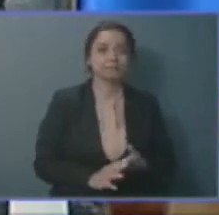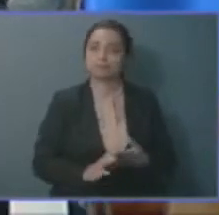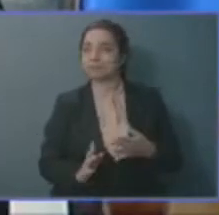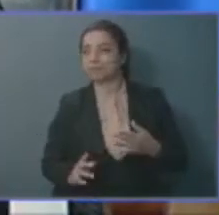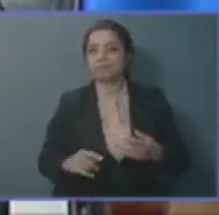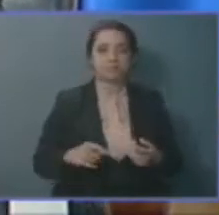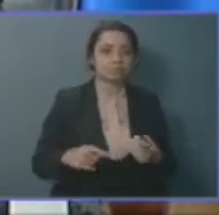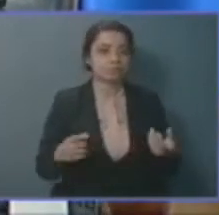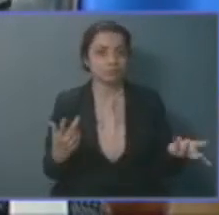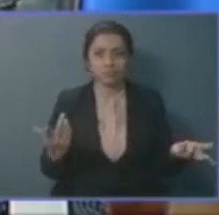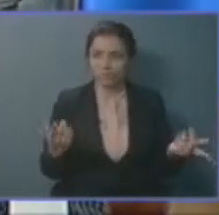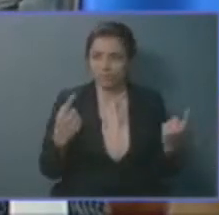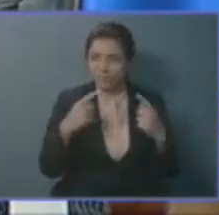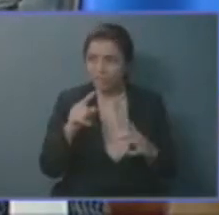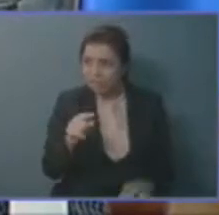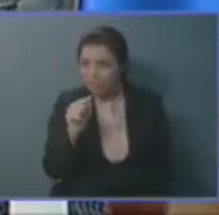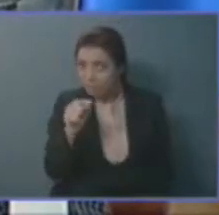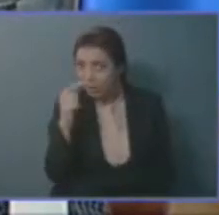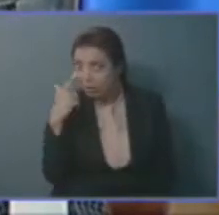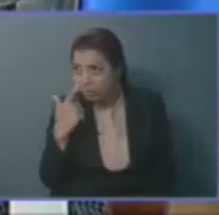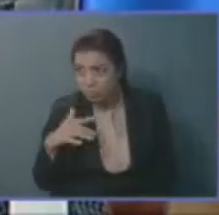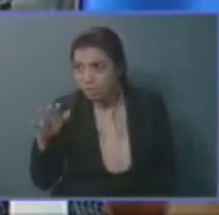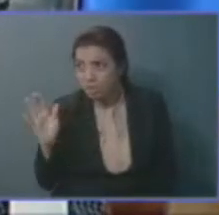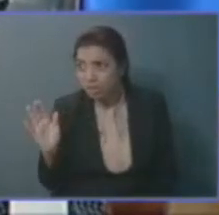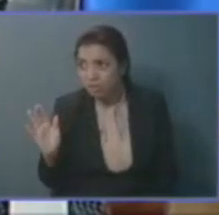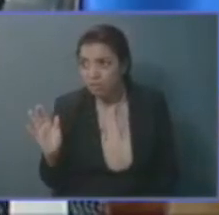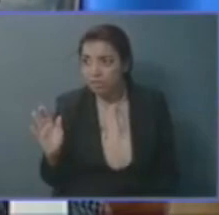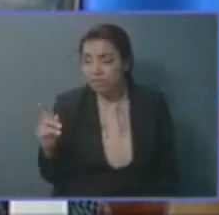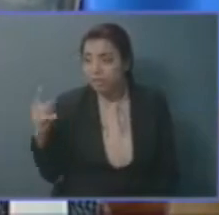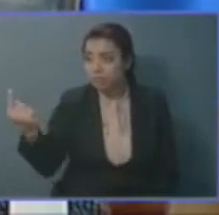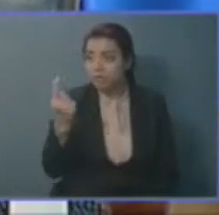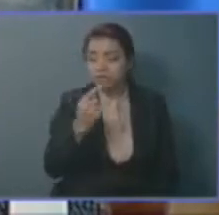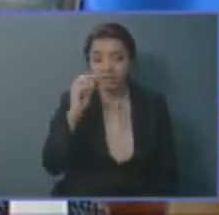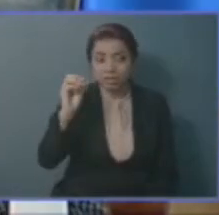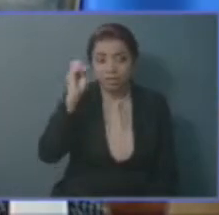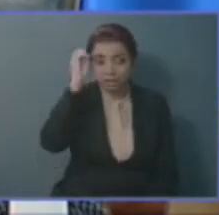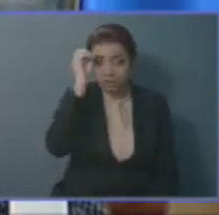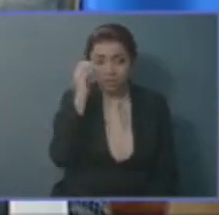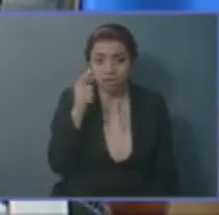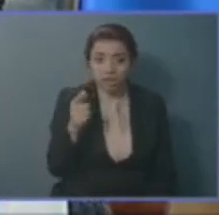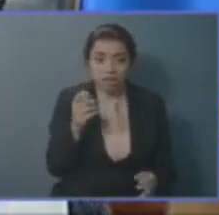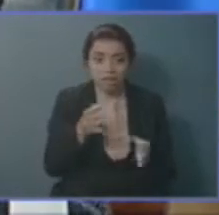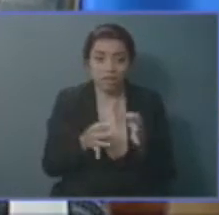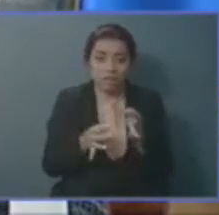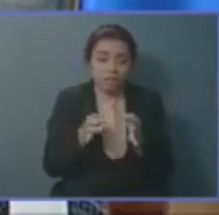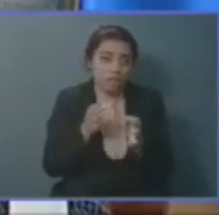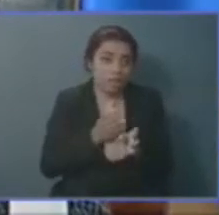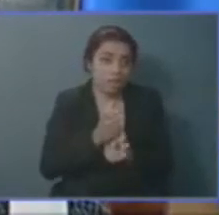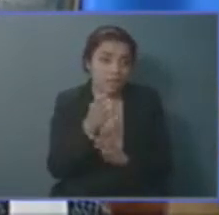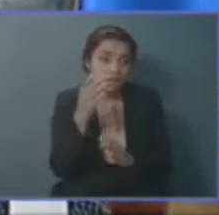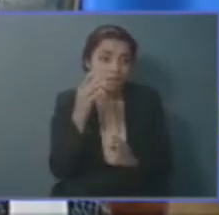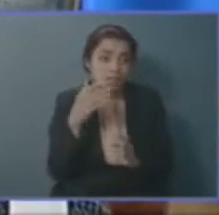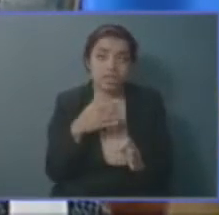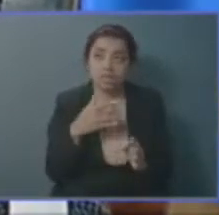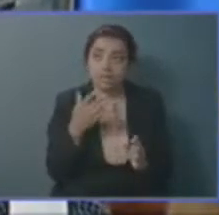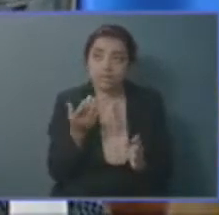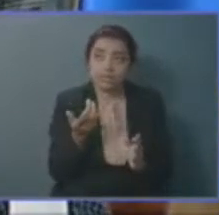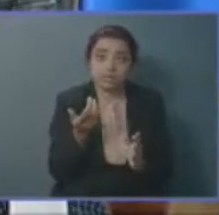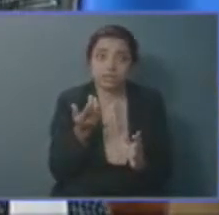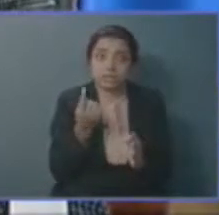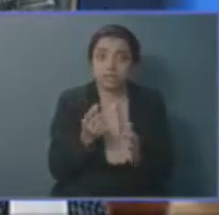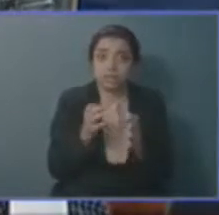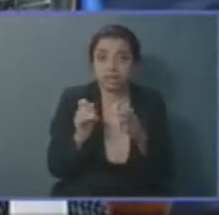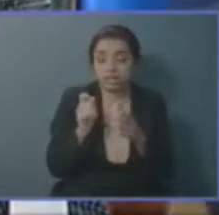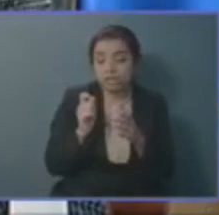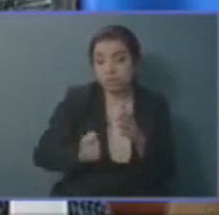pero completamente infuncional desde el punto de vista técnico y humano, que incluso